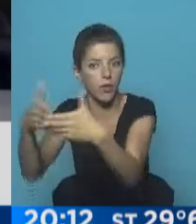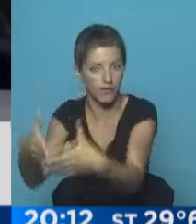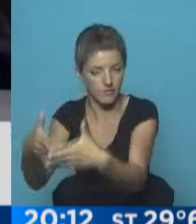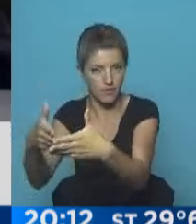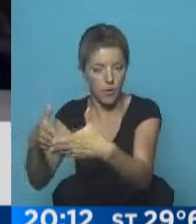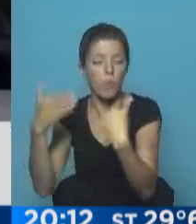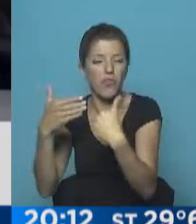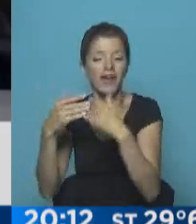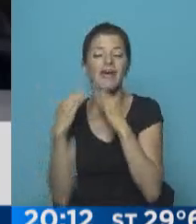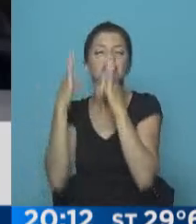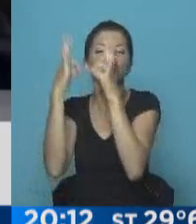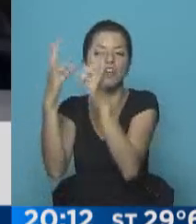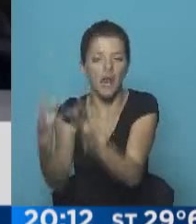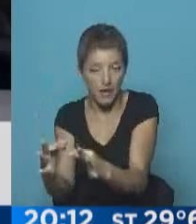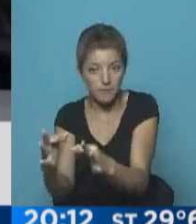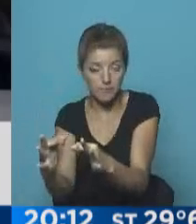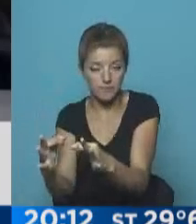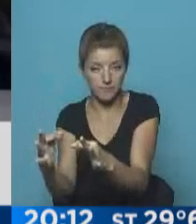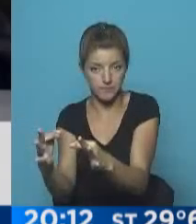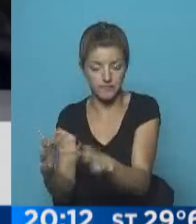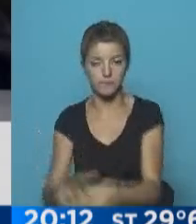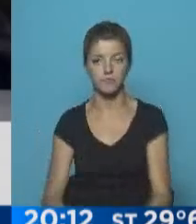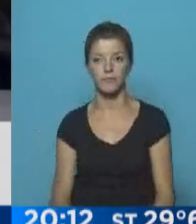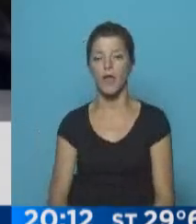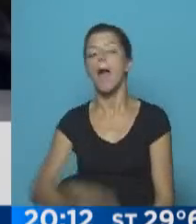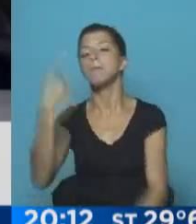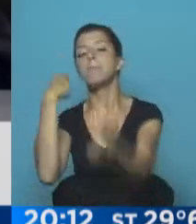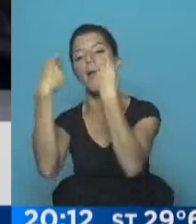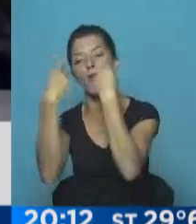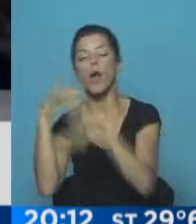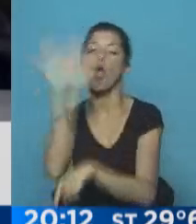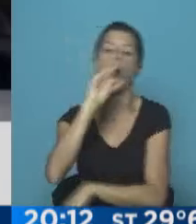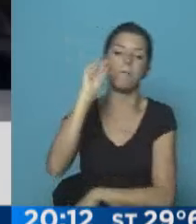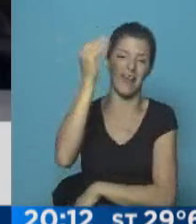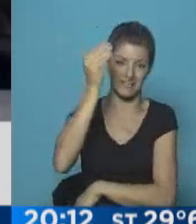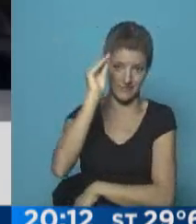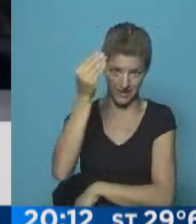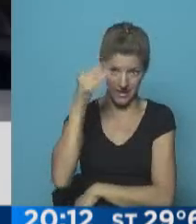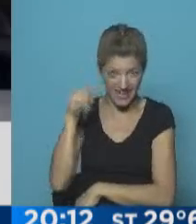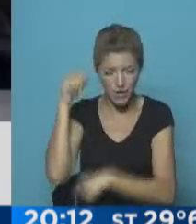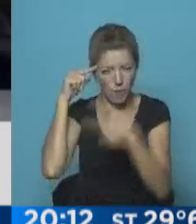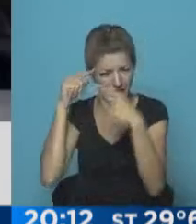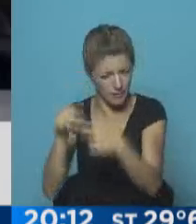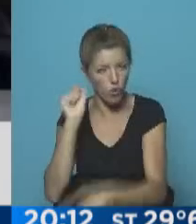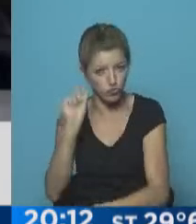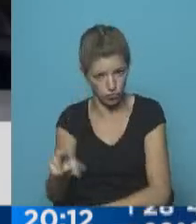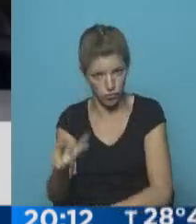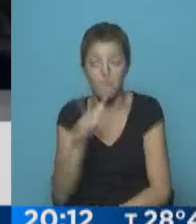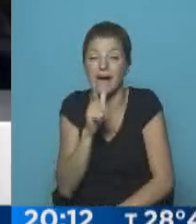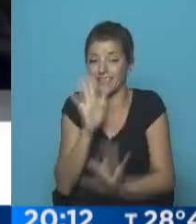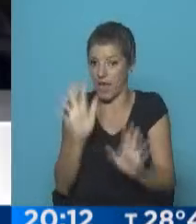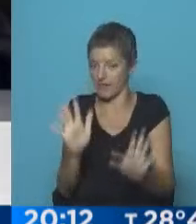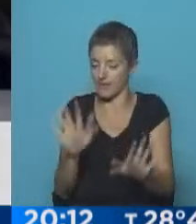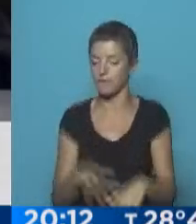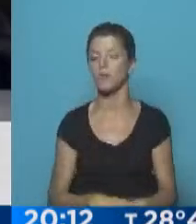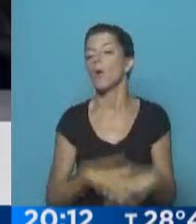intentar alcanzar las costas de Paraguay o de Brasil, que era el objetivo primario que ellos tenían. Bueno,